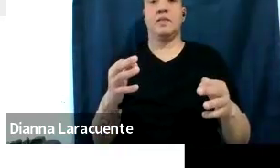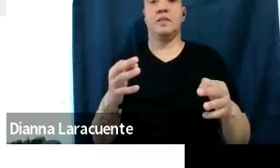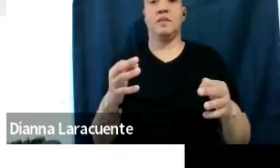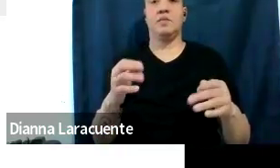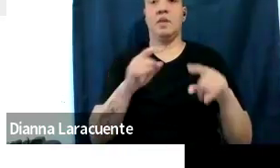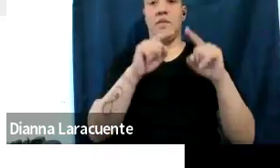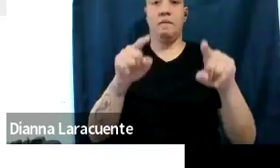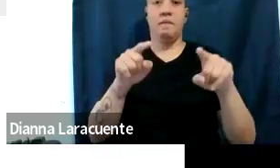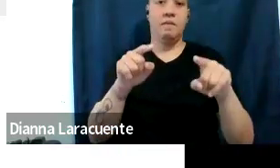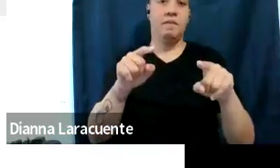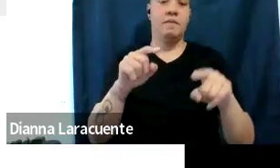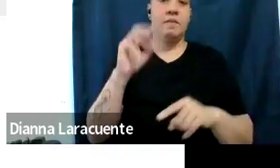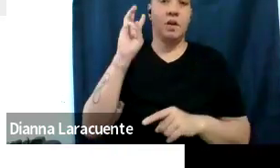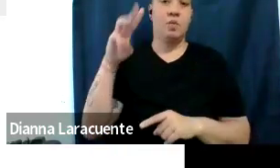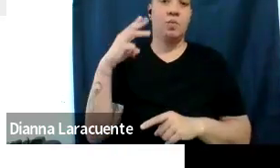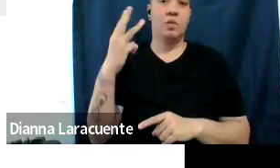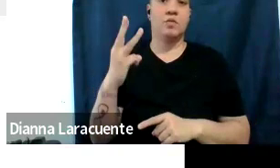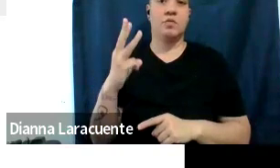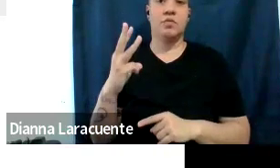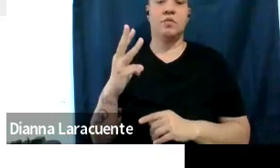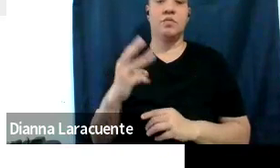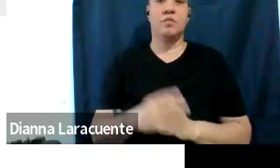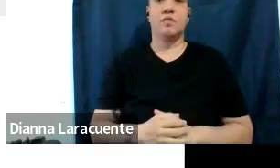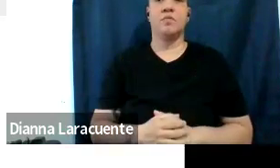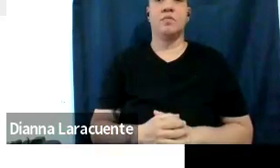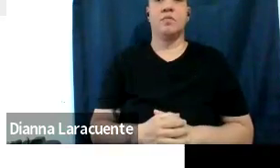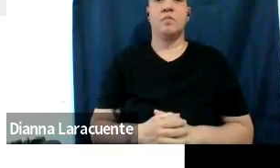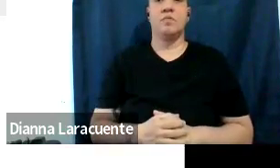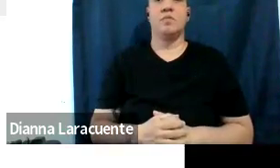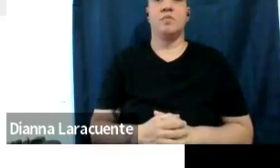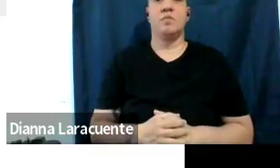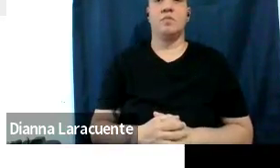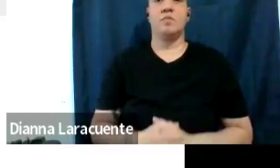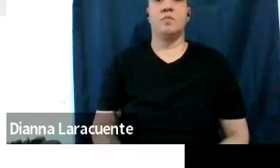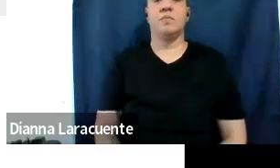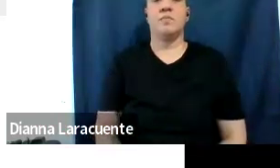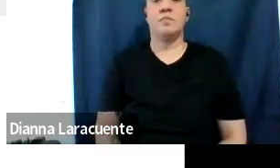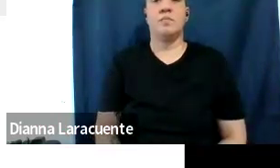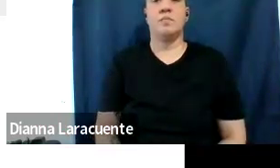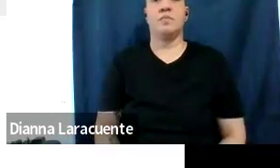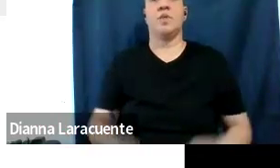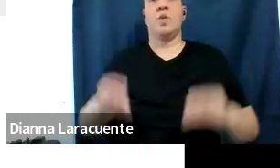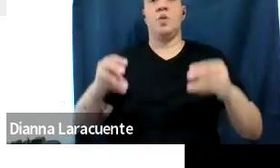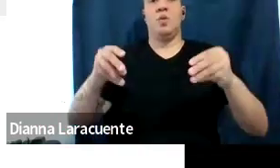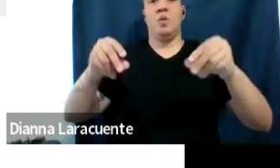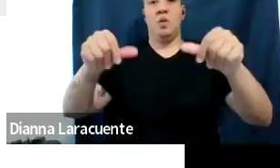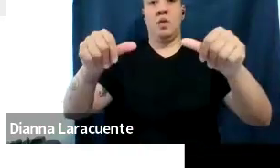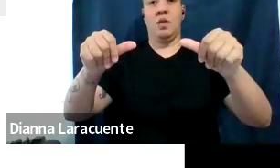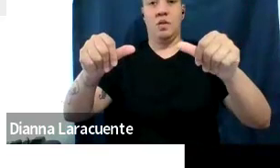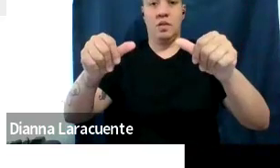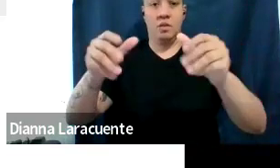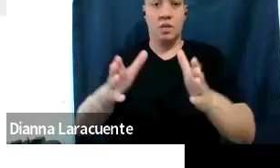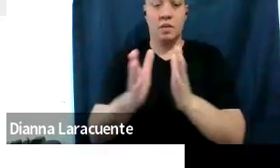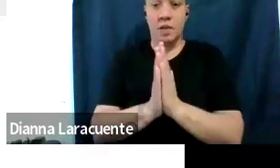va a Washington porque los los agricultores le piden.